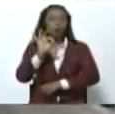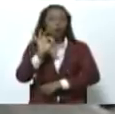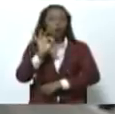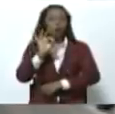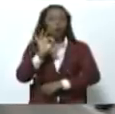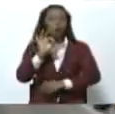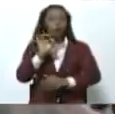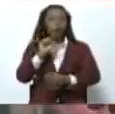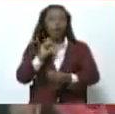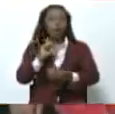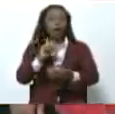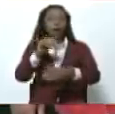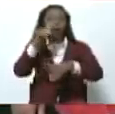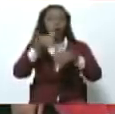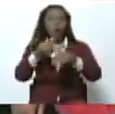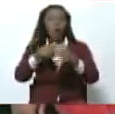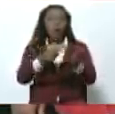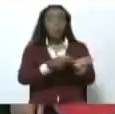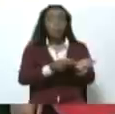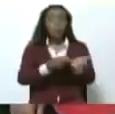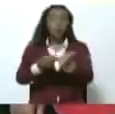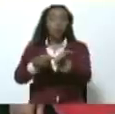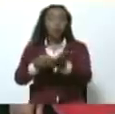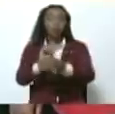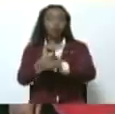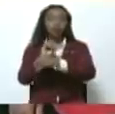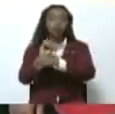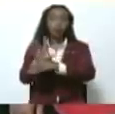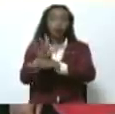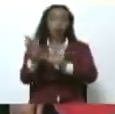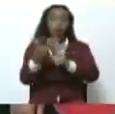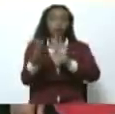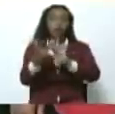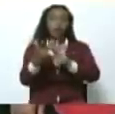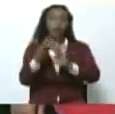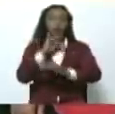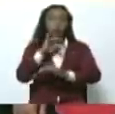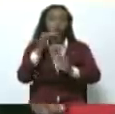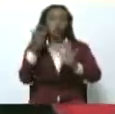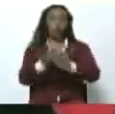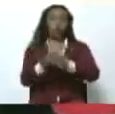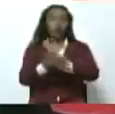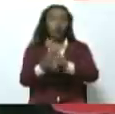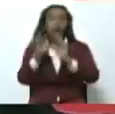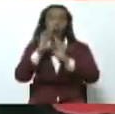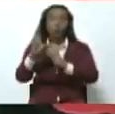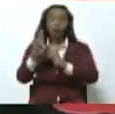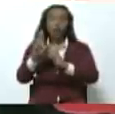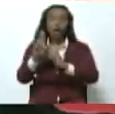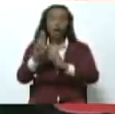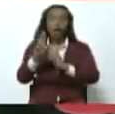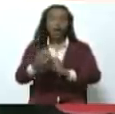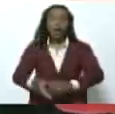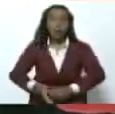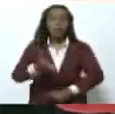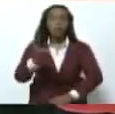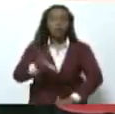actas tramitadas y transmitidas. Se han dado resultados